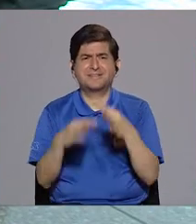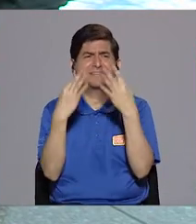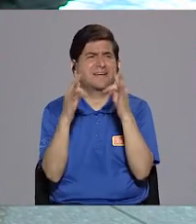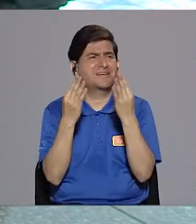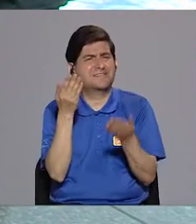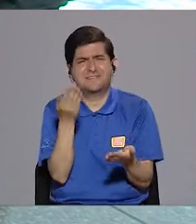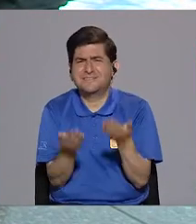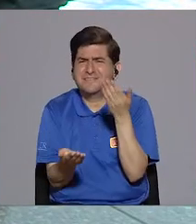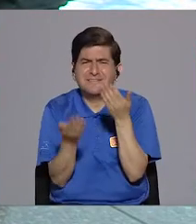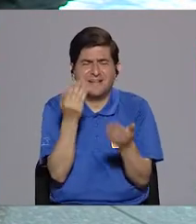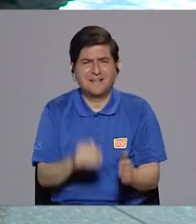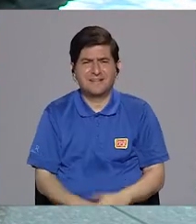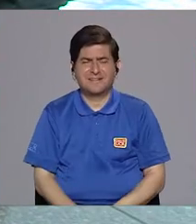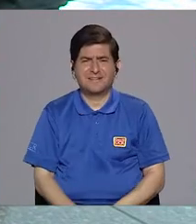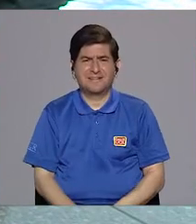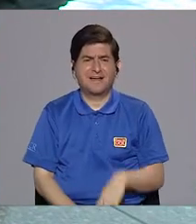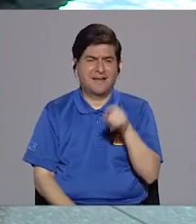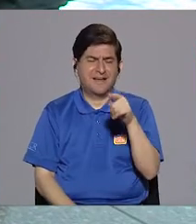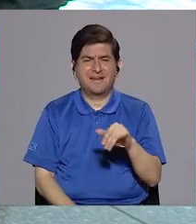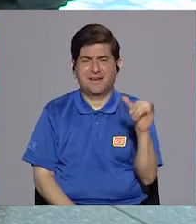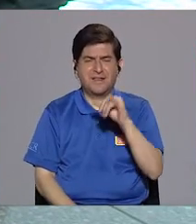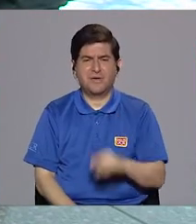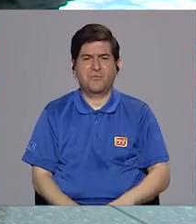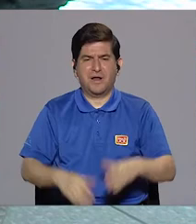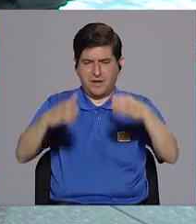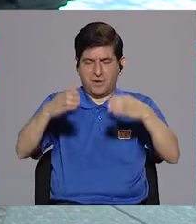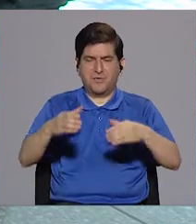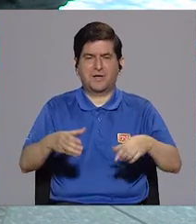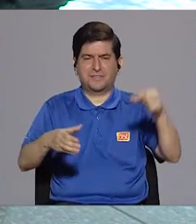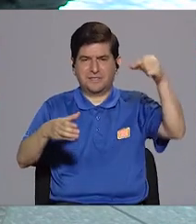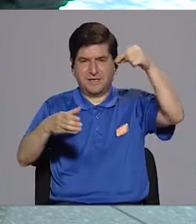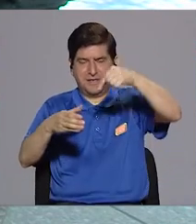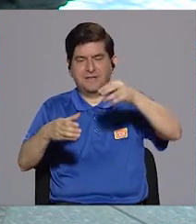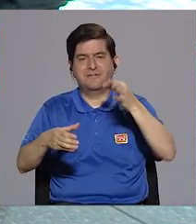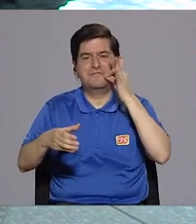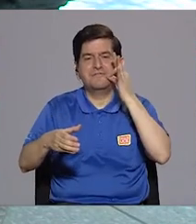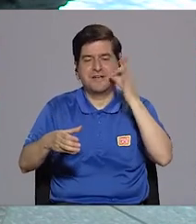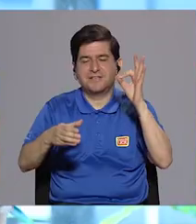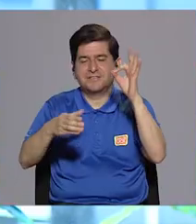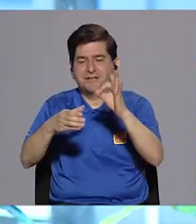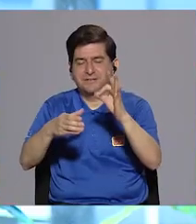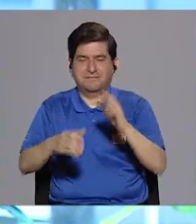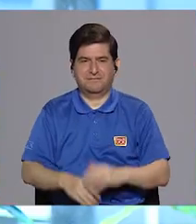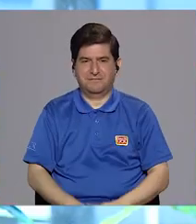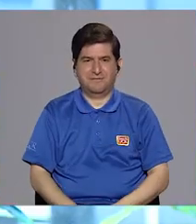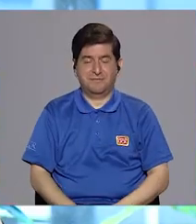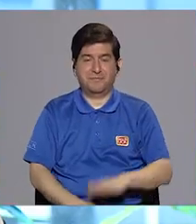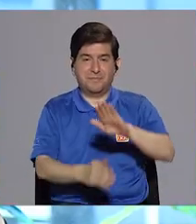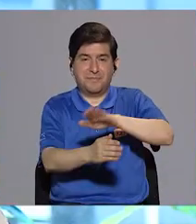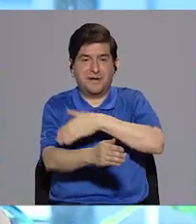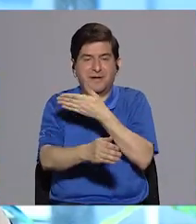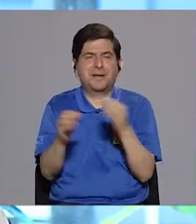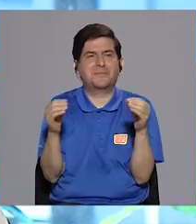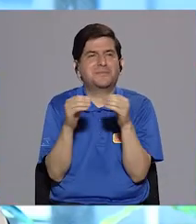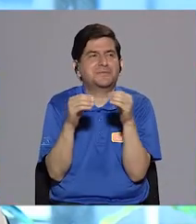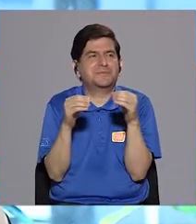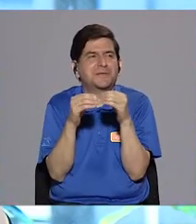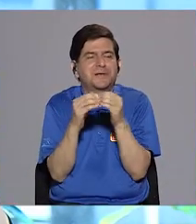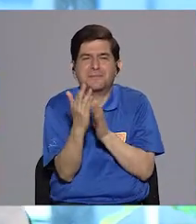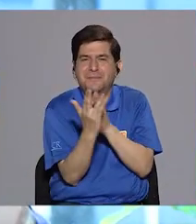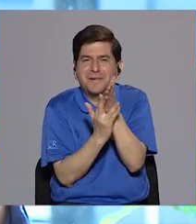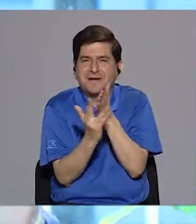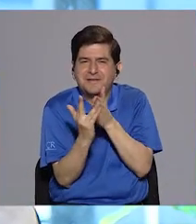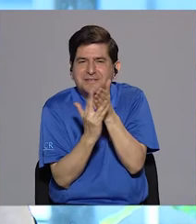de poner de algún modo una fresa en el pastel, como dicen, para poder hacer de esa música un poco